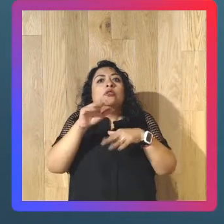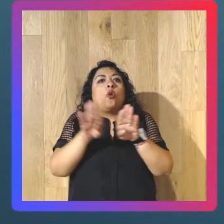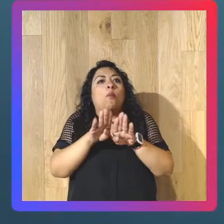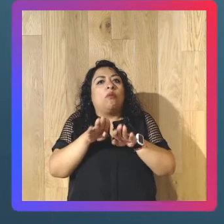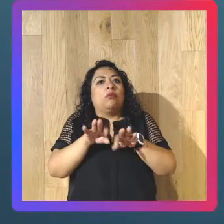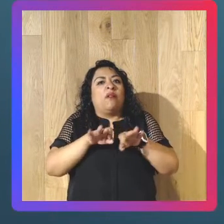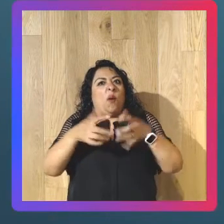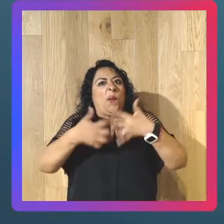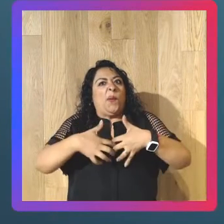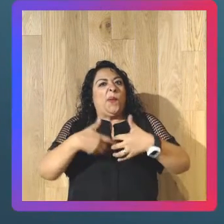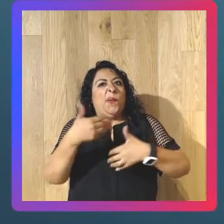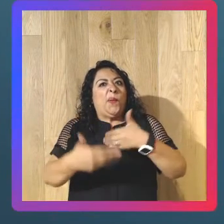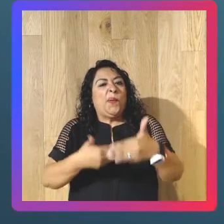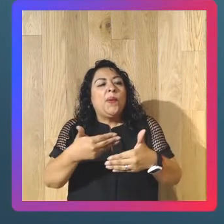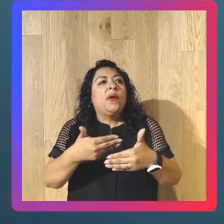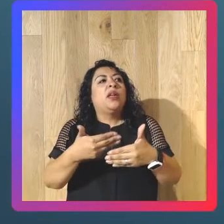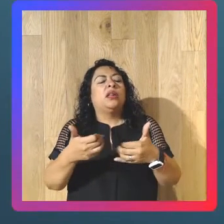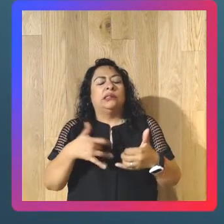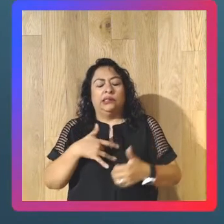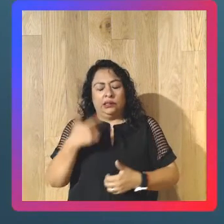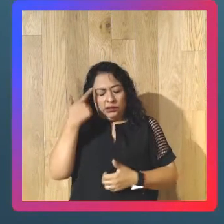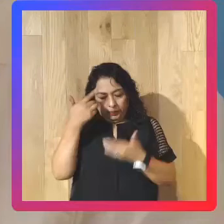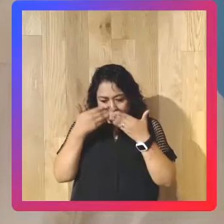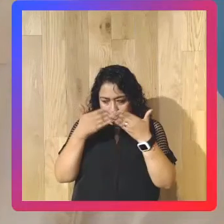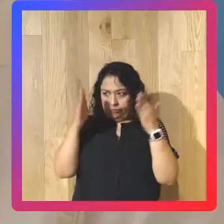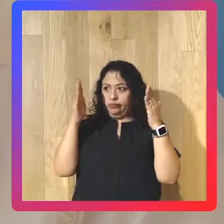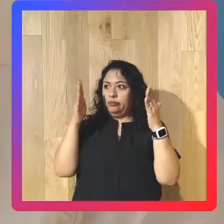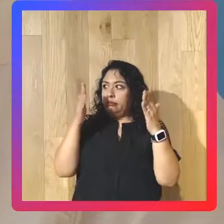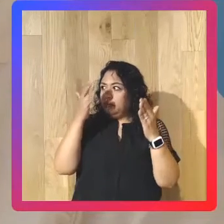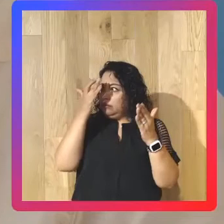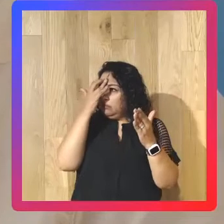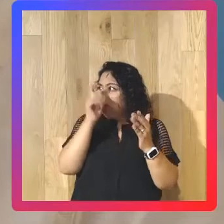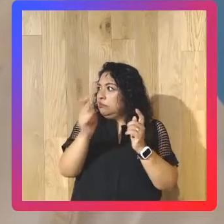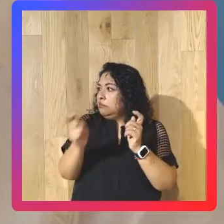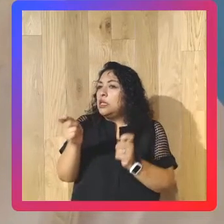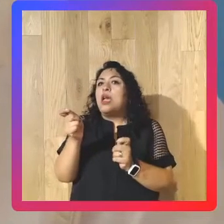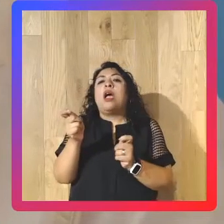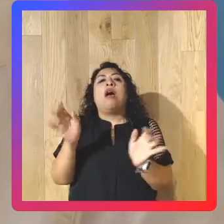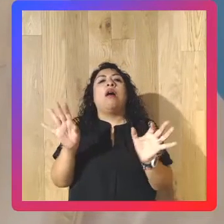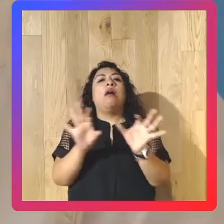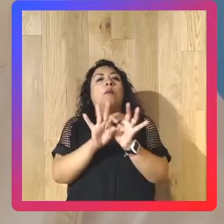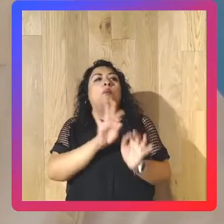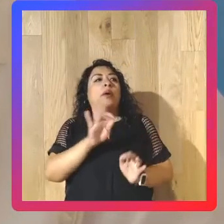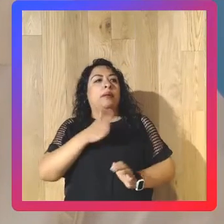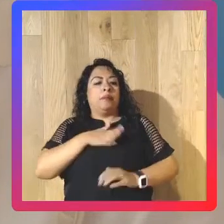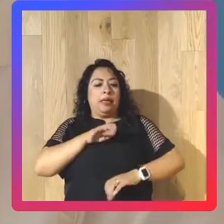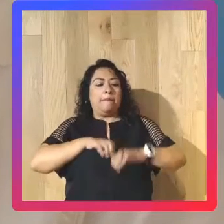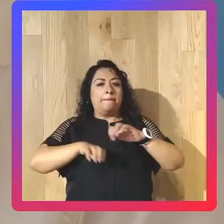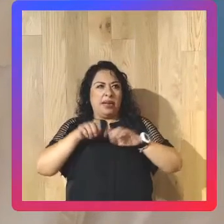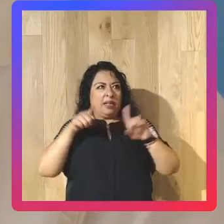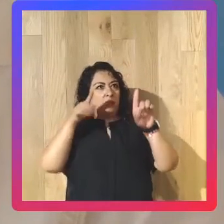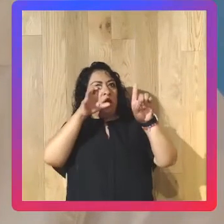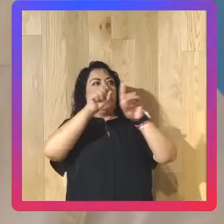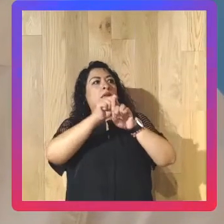productividad con un toque de sensibilidad que le dé razón de ser a nuestras empresas